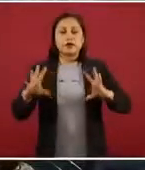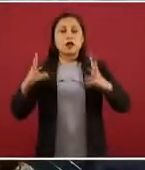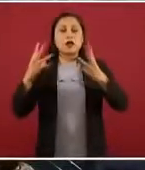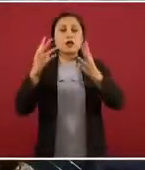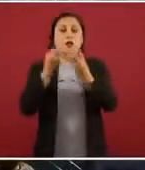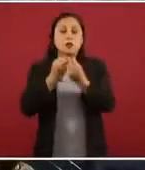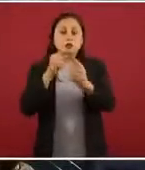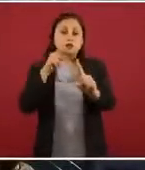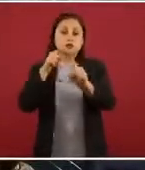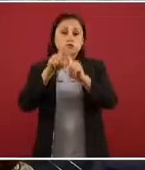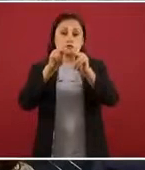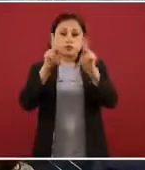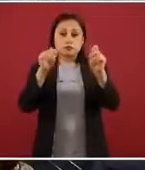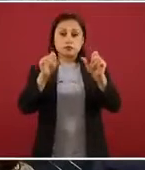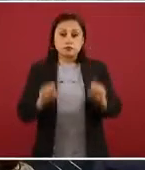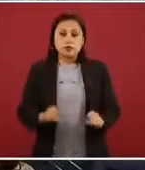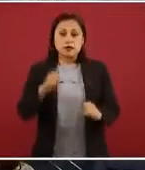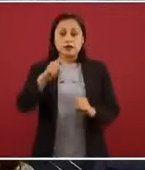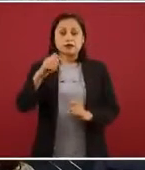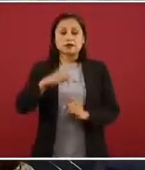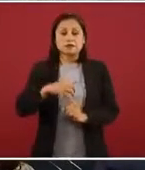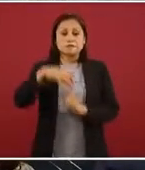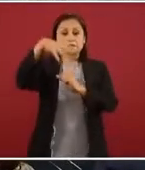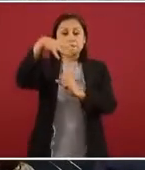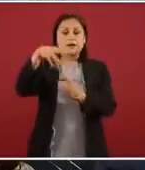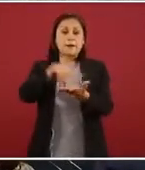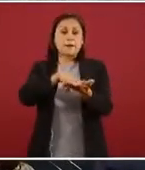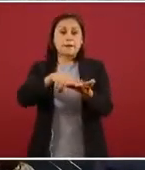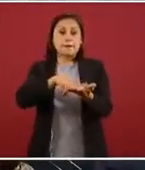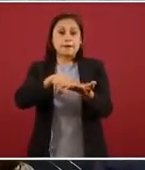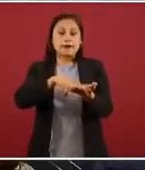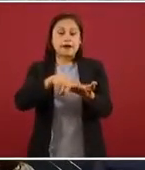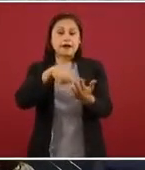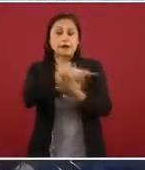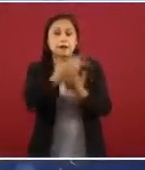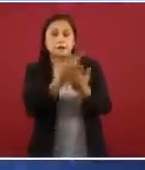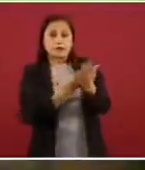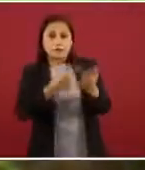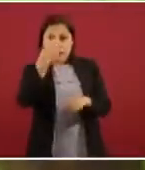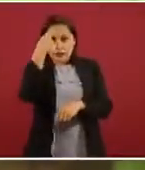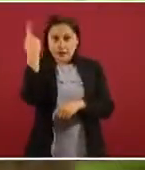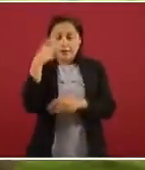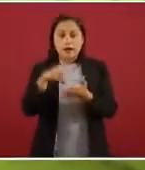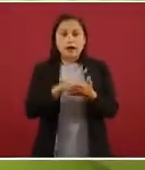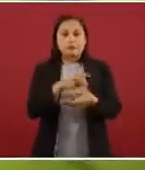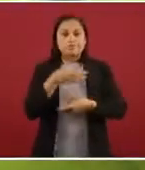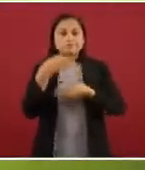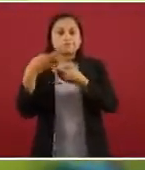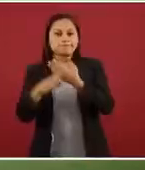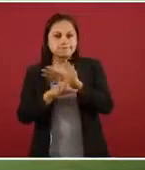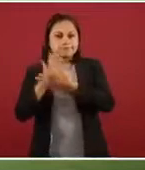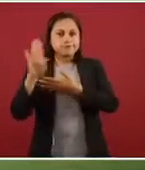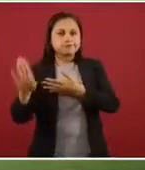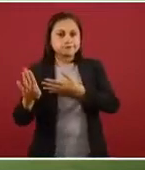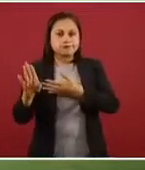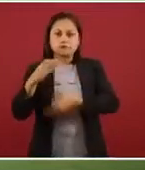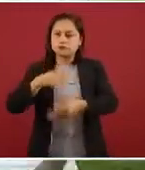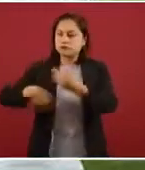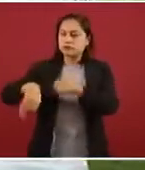por la Paz y la sombrilla verde de la Estrategia Nacional para la Prevención de las Adicciones, un esfuerzo al que hay que